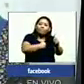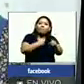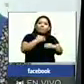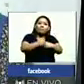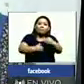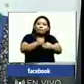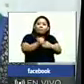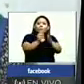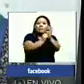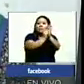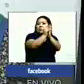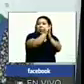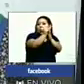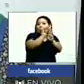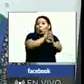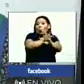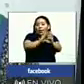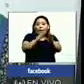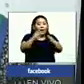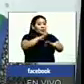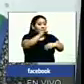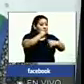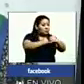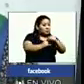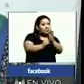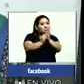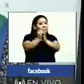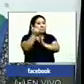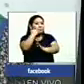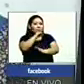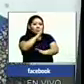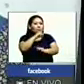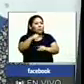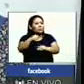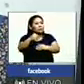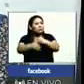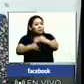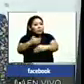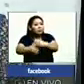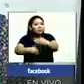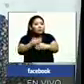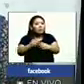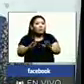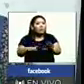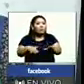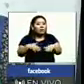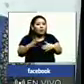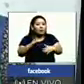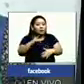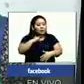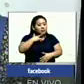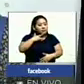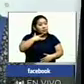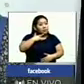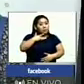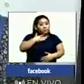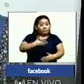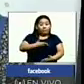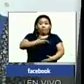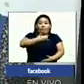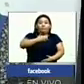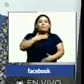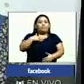la lucha contra el cáncer, o que ya están sobreviviendo, pero que están en ese proceso de levantar su